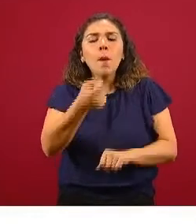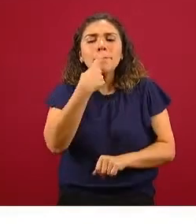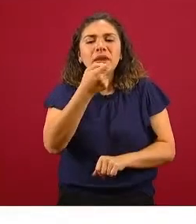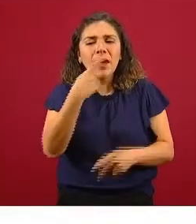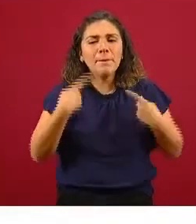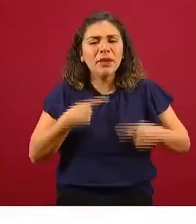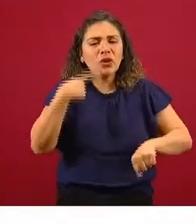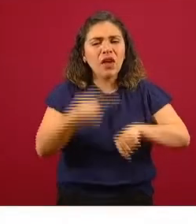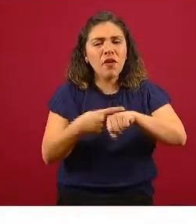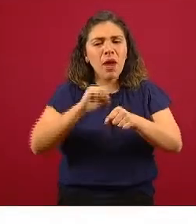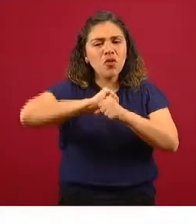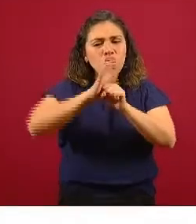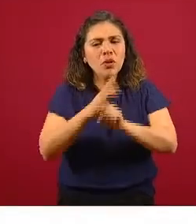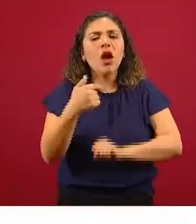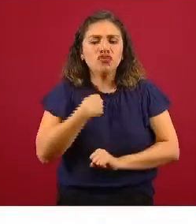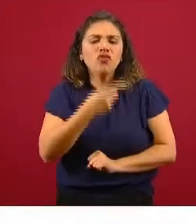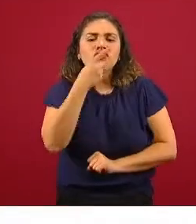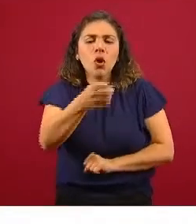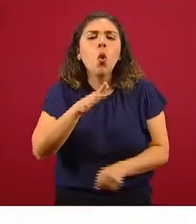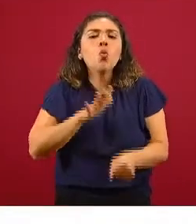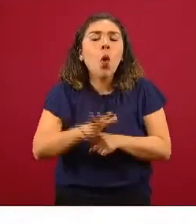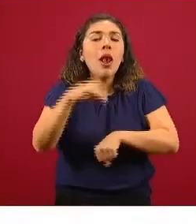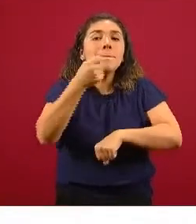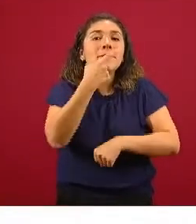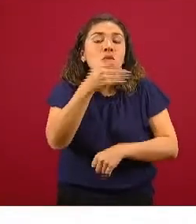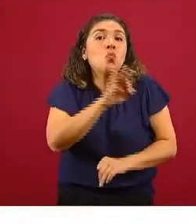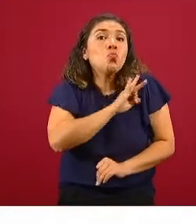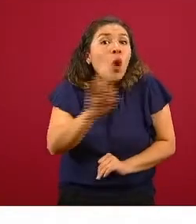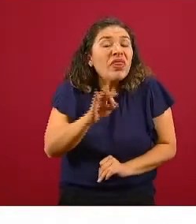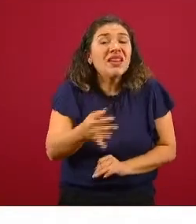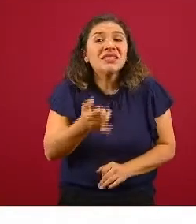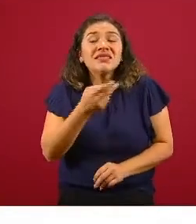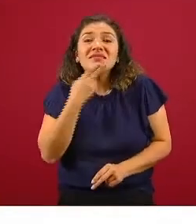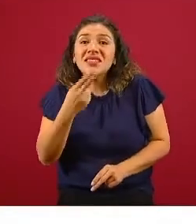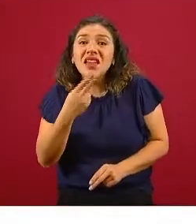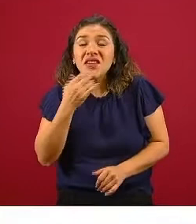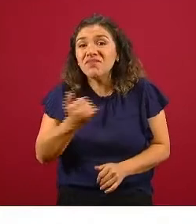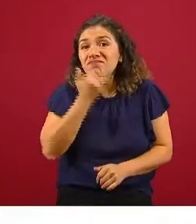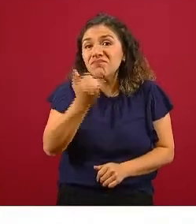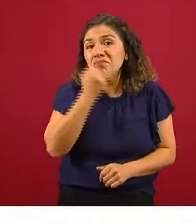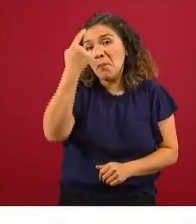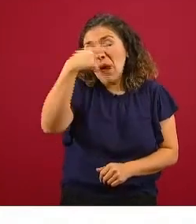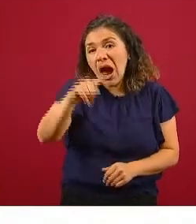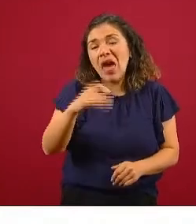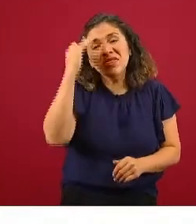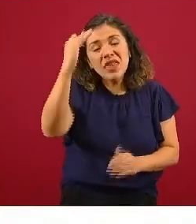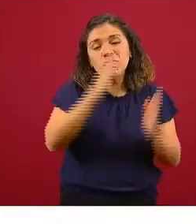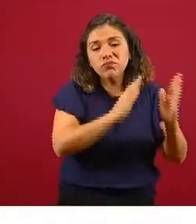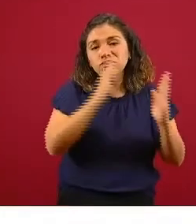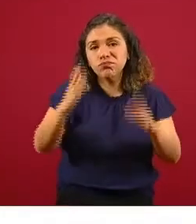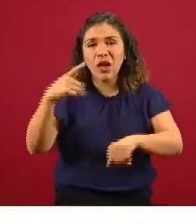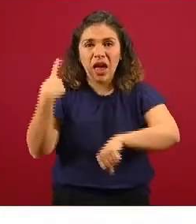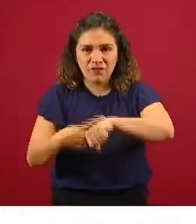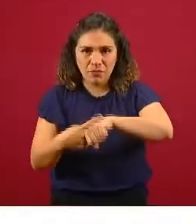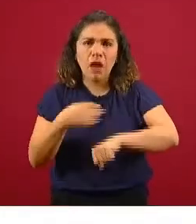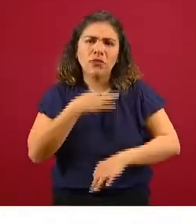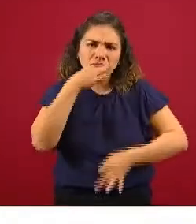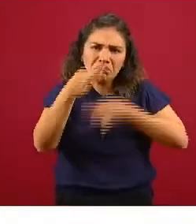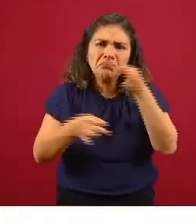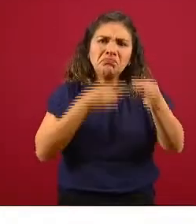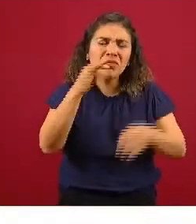COVID, donde hemos indicado qué medicamentos pueden servir para ciertas partes de la enfermedad. Hemos destacado